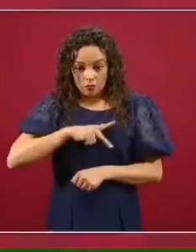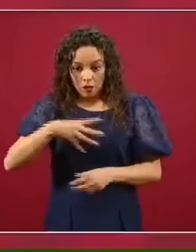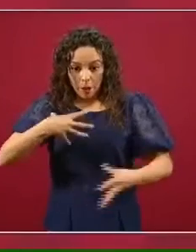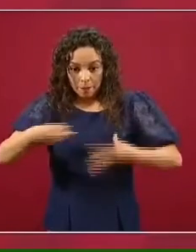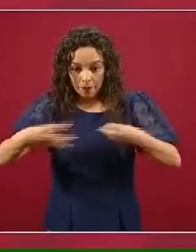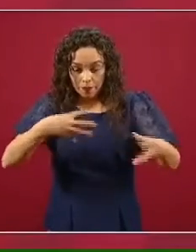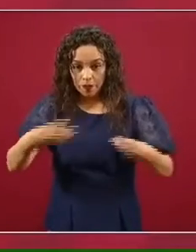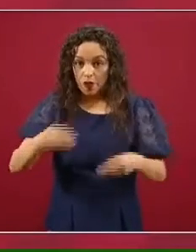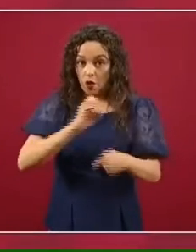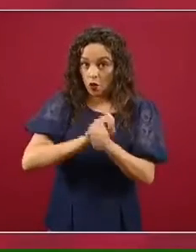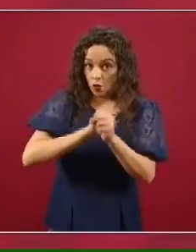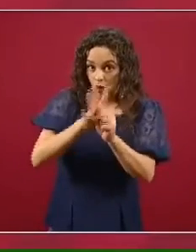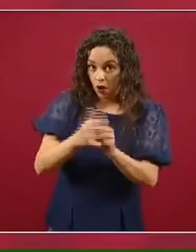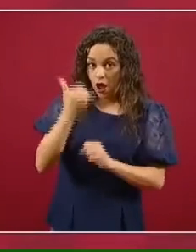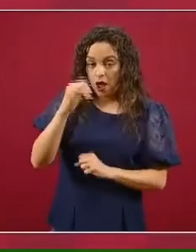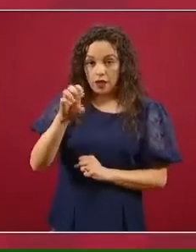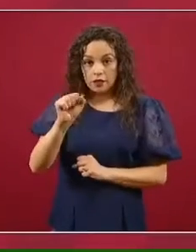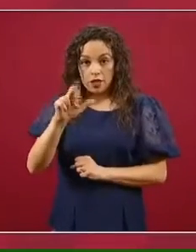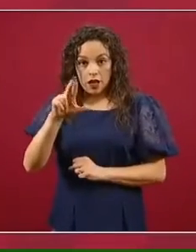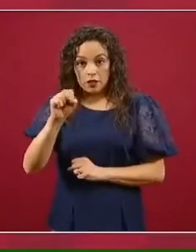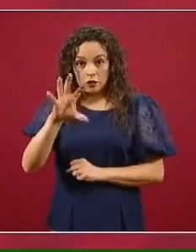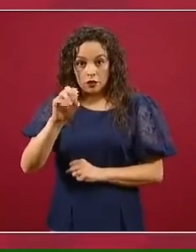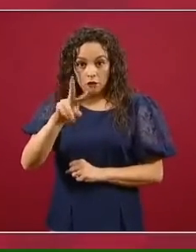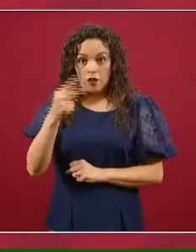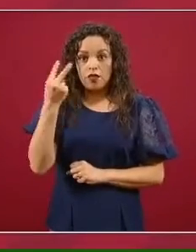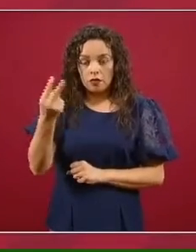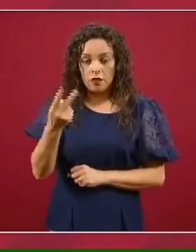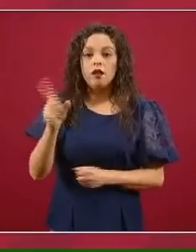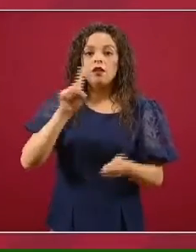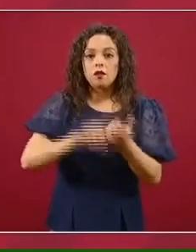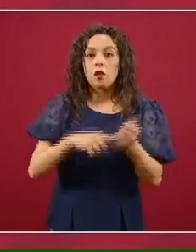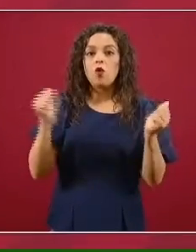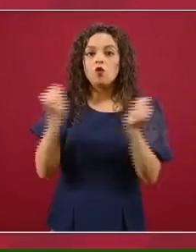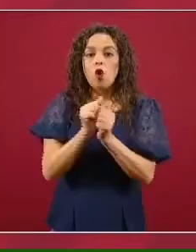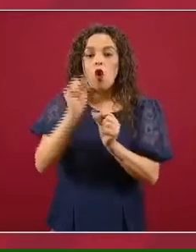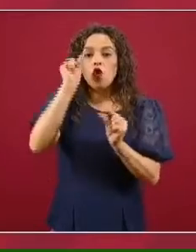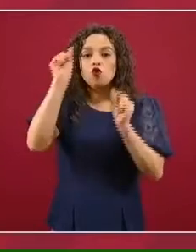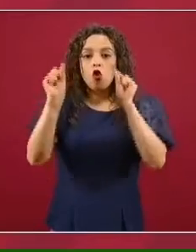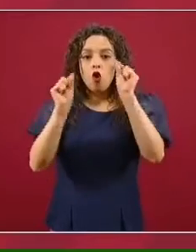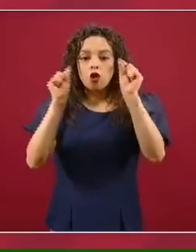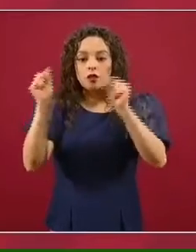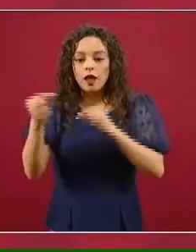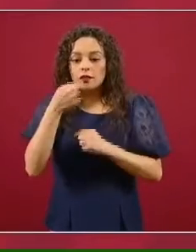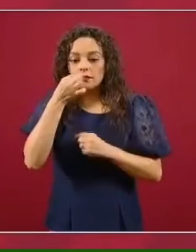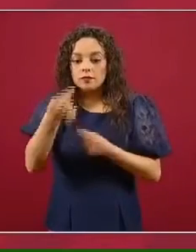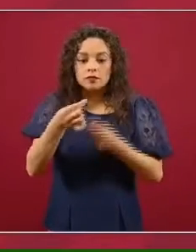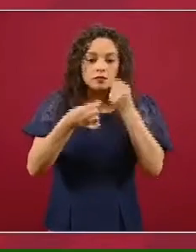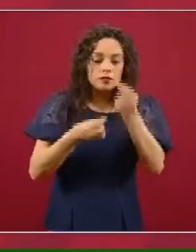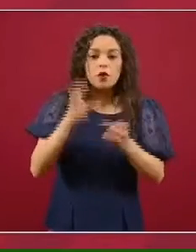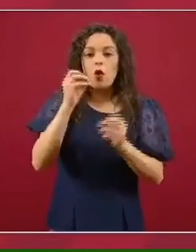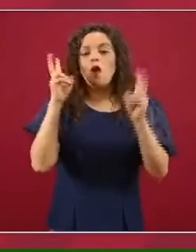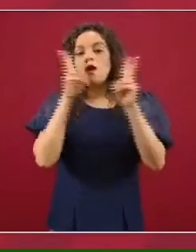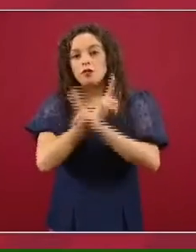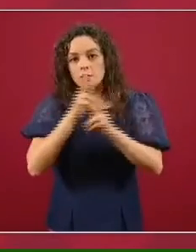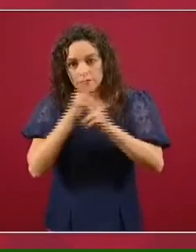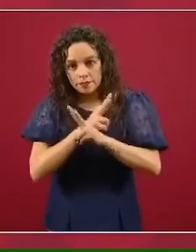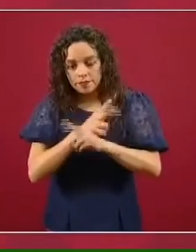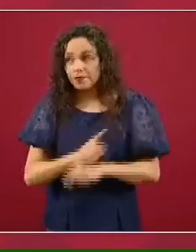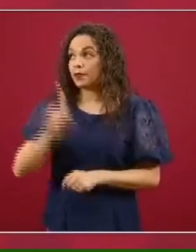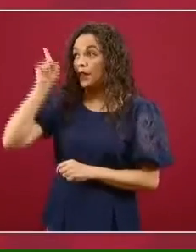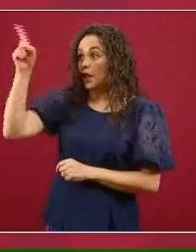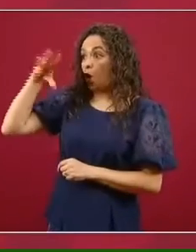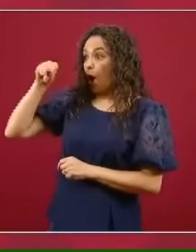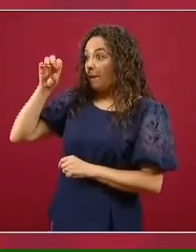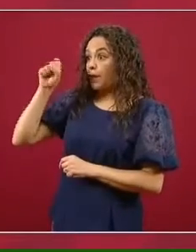SARS-CoV-2, a través de aerosoles respiratorios. La Organización Mundial de la Salud recibió la carta y se pronunció